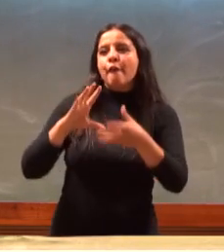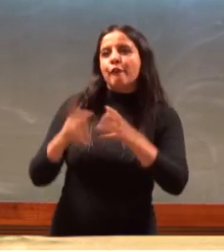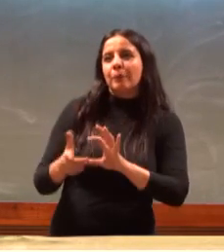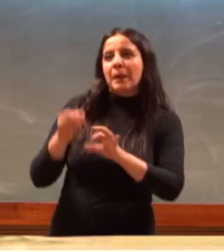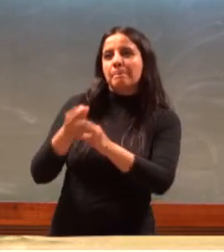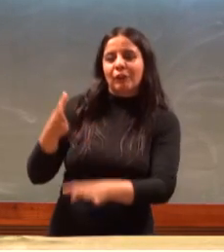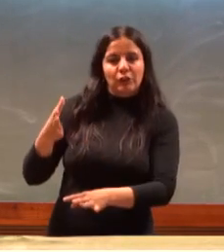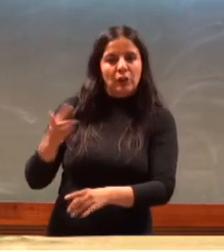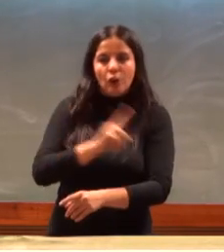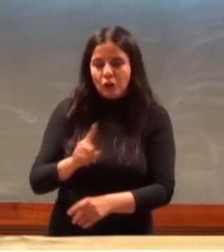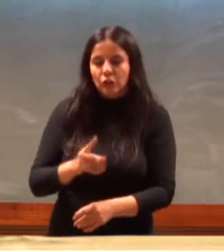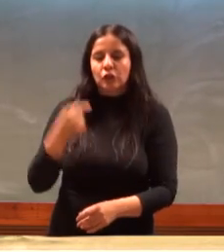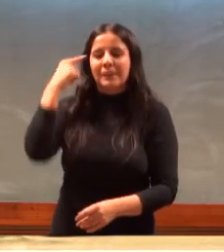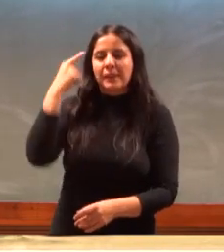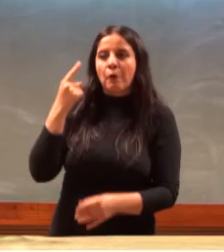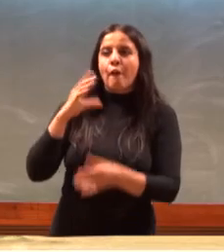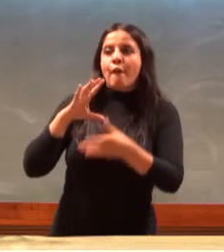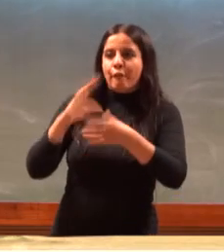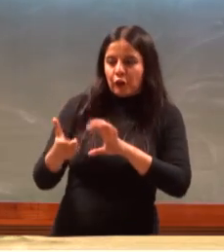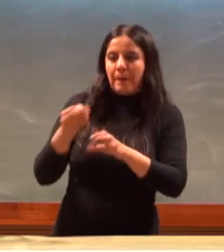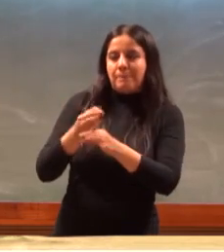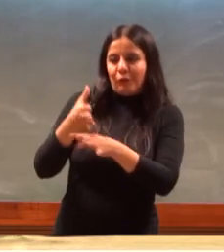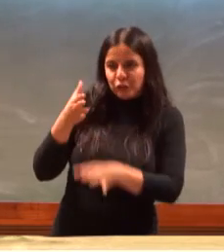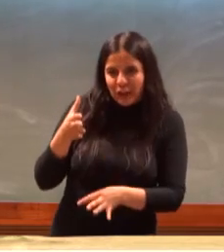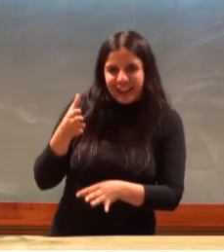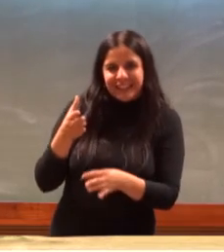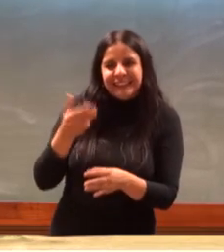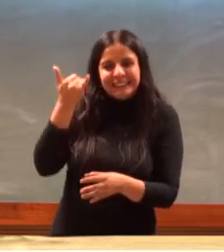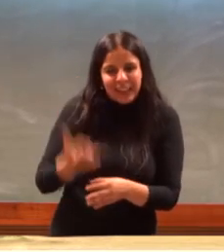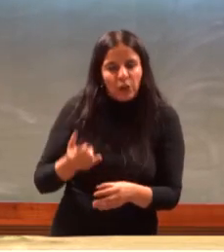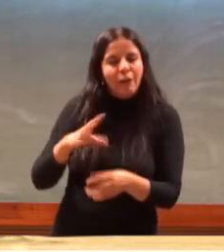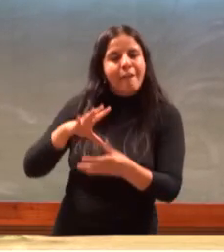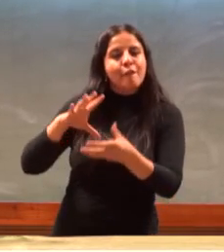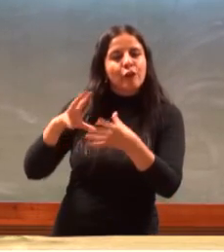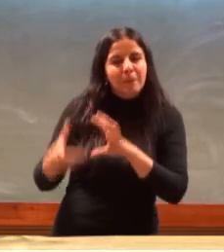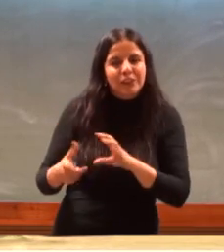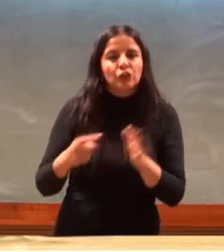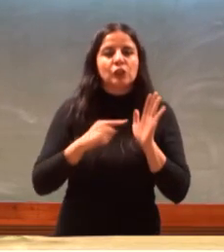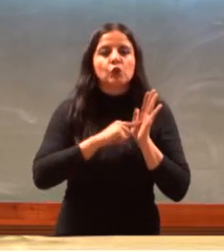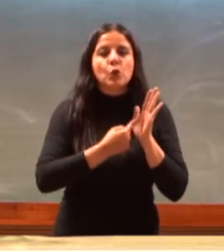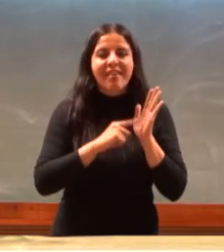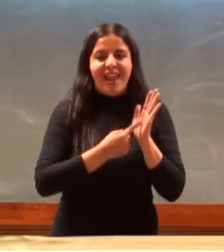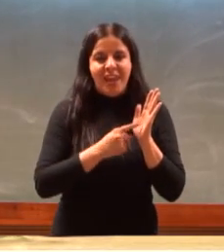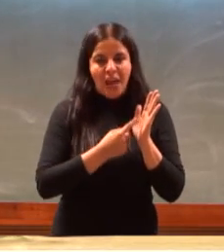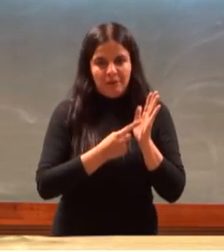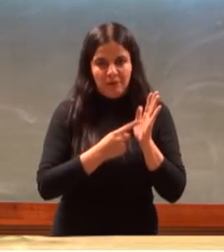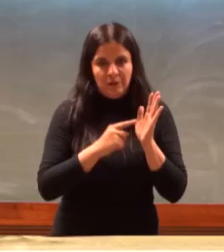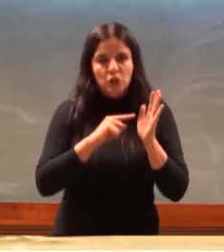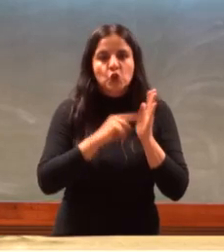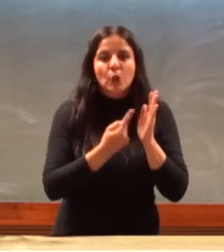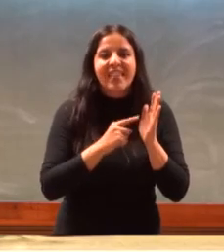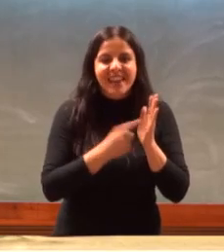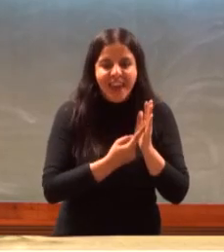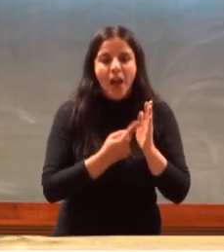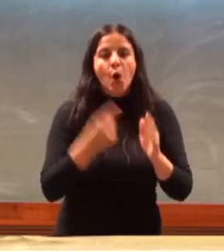modelo de universidad que forma profesionales pero que además tiene que tener necesariamente una formación de ciudadanía Universitaria